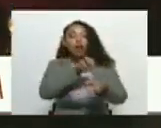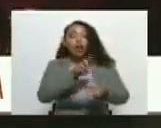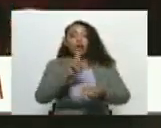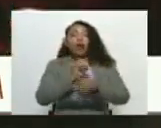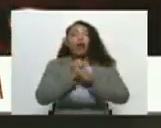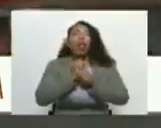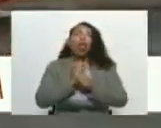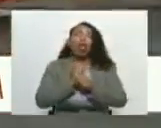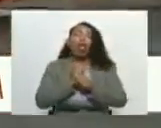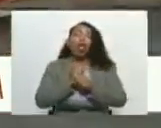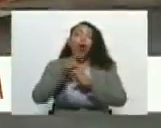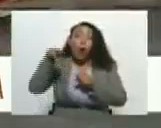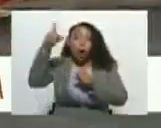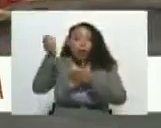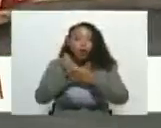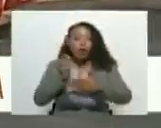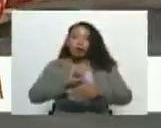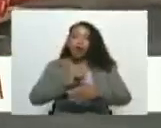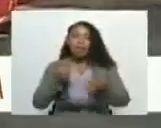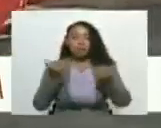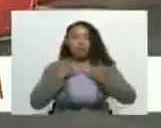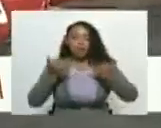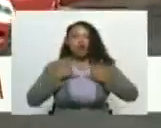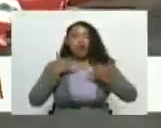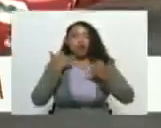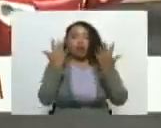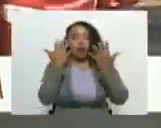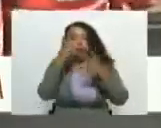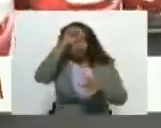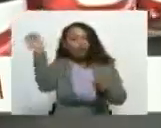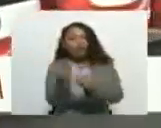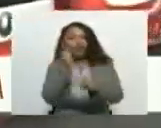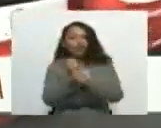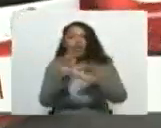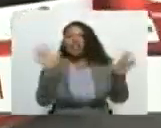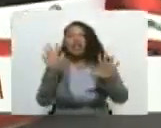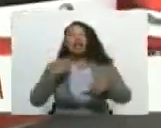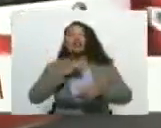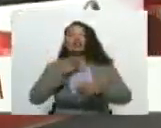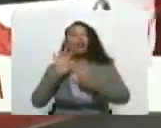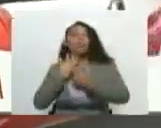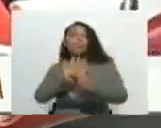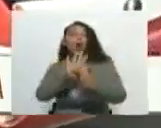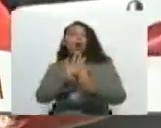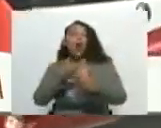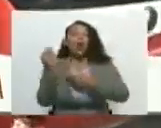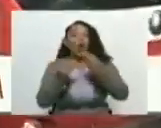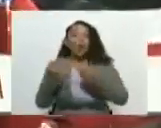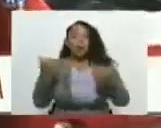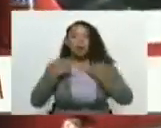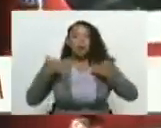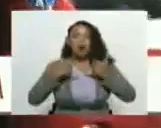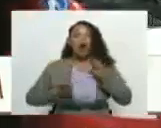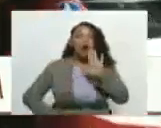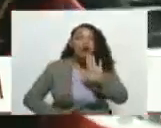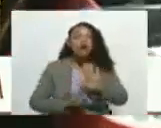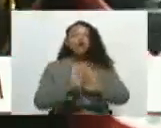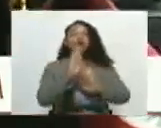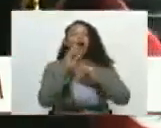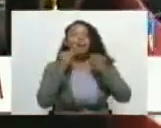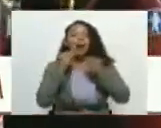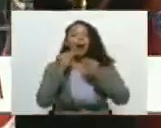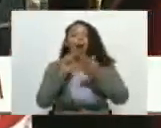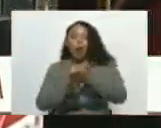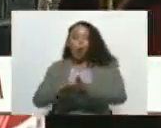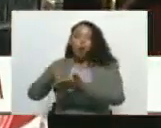nada de nadie, lo vamos a hacer con nuestras propias manos. Y ya hemos dado demostración cómo en los últimos años hemos empezado progresivamente a levantar la economía